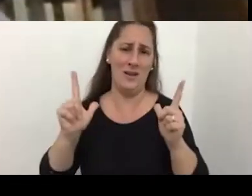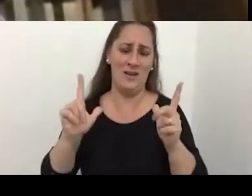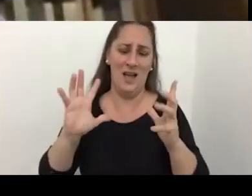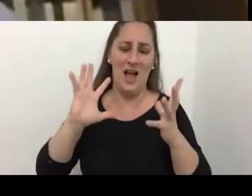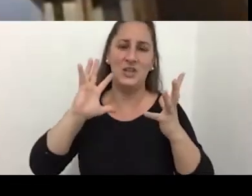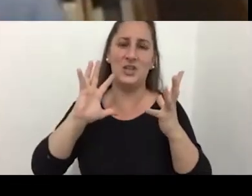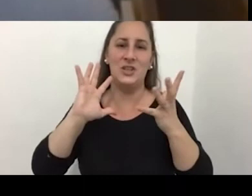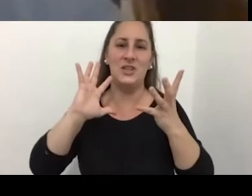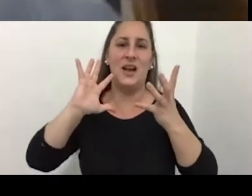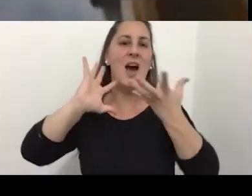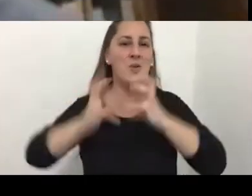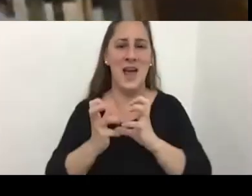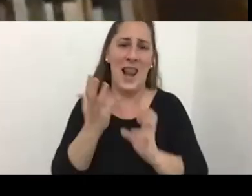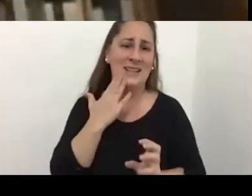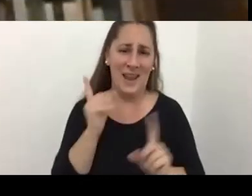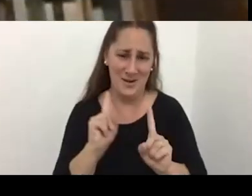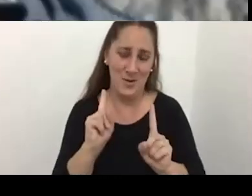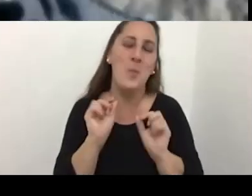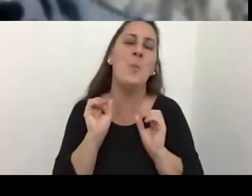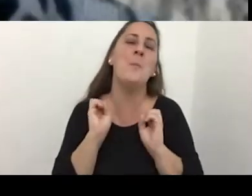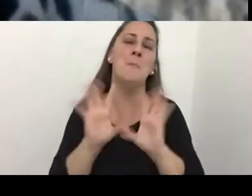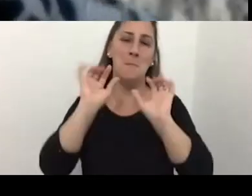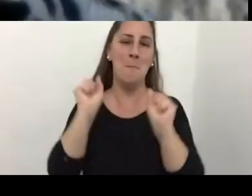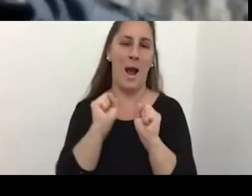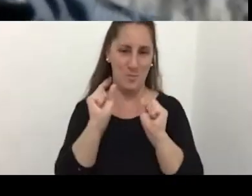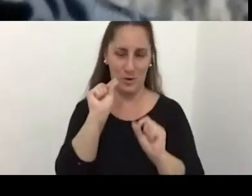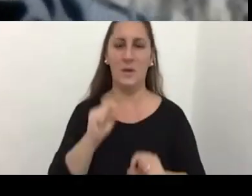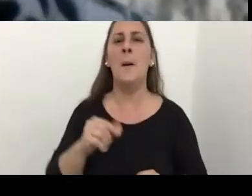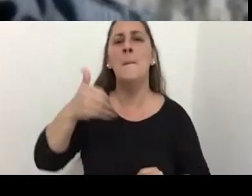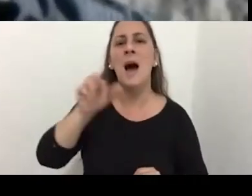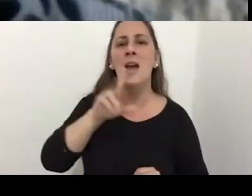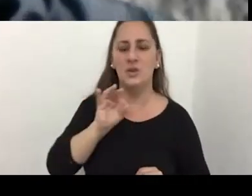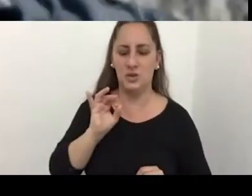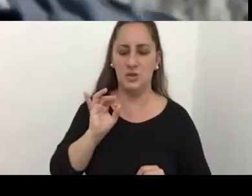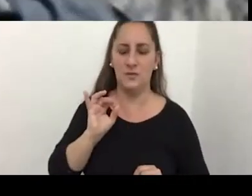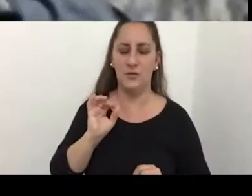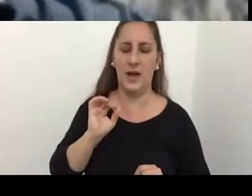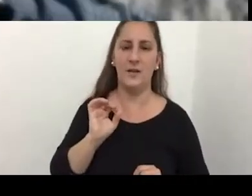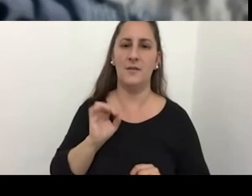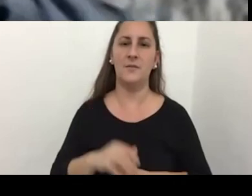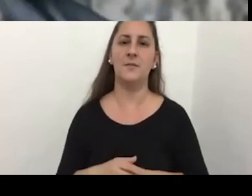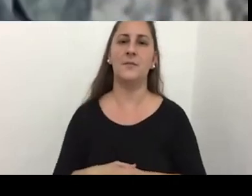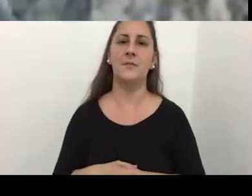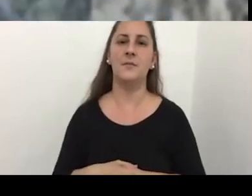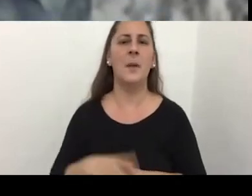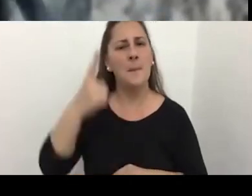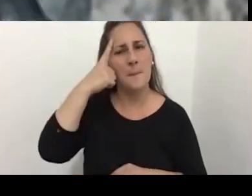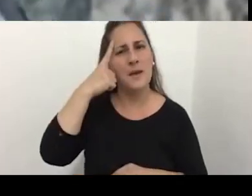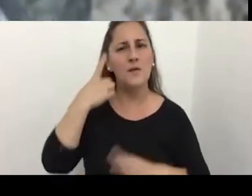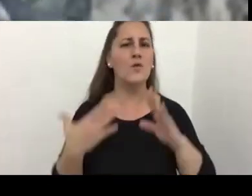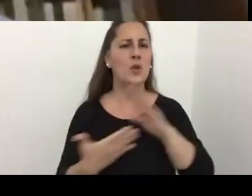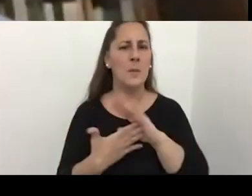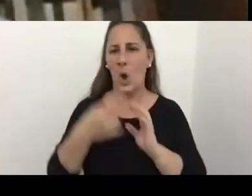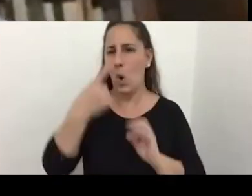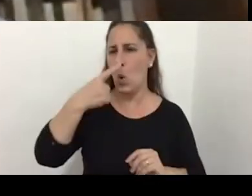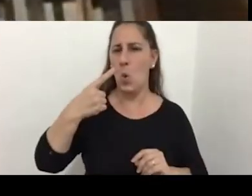día. Mario. Sí, Marcelo. me parece que es fundamental esta última... Perdón,